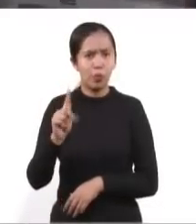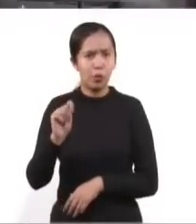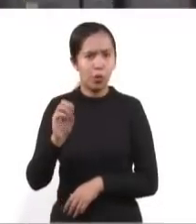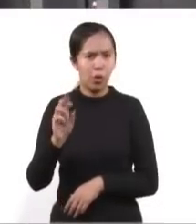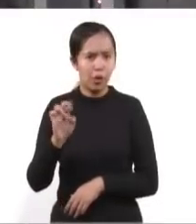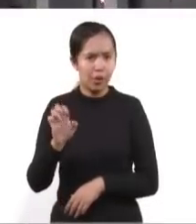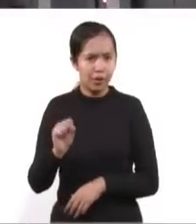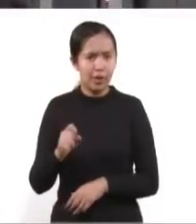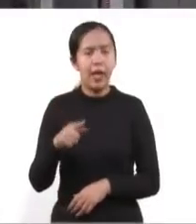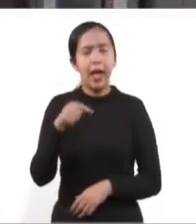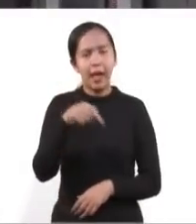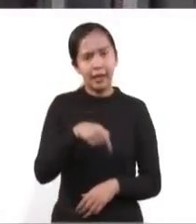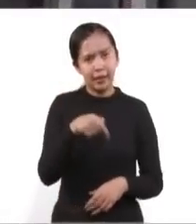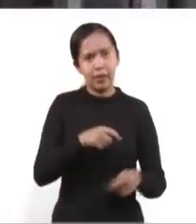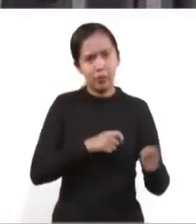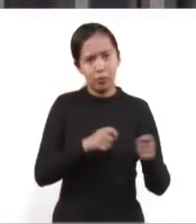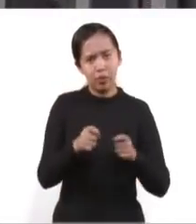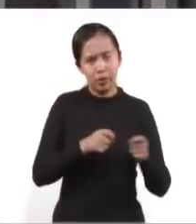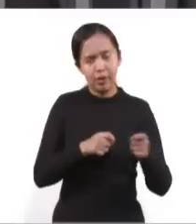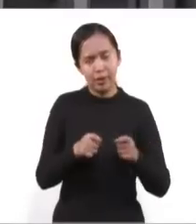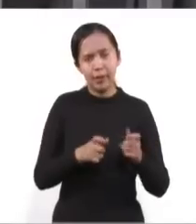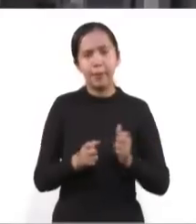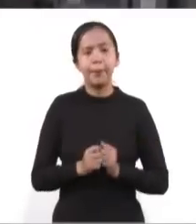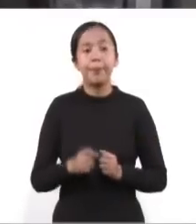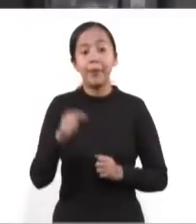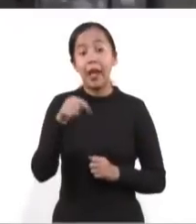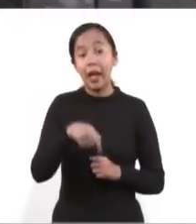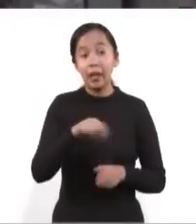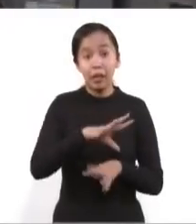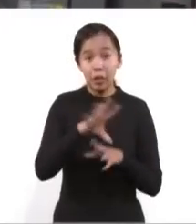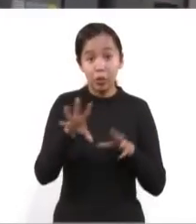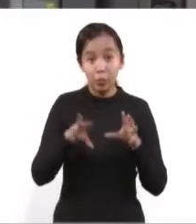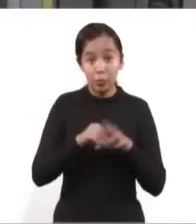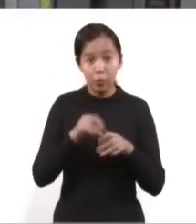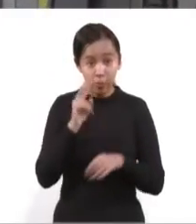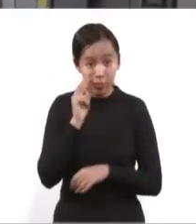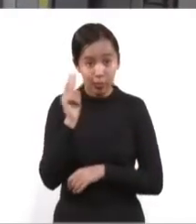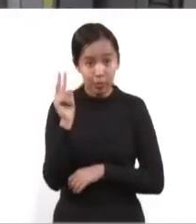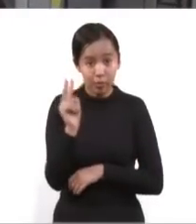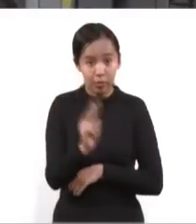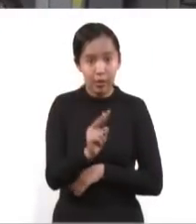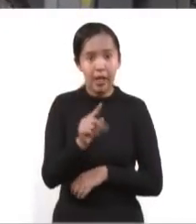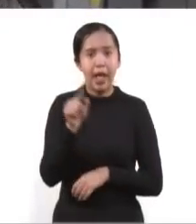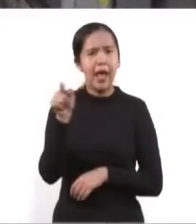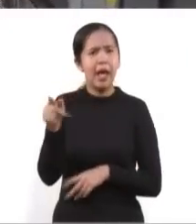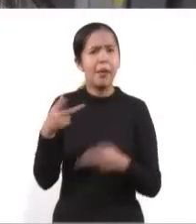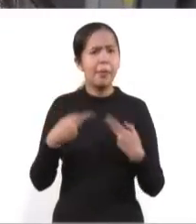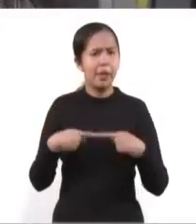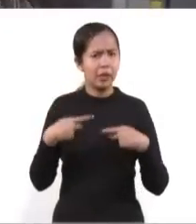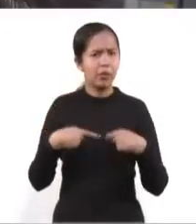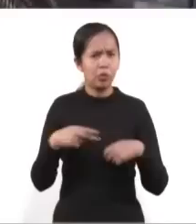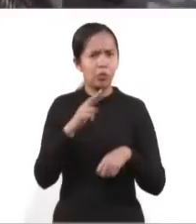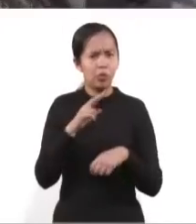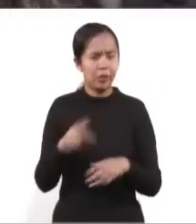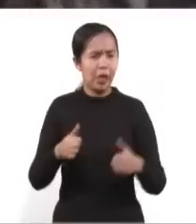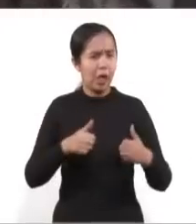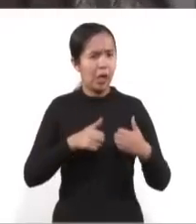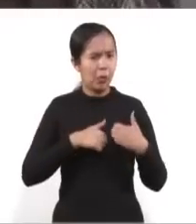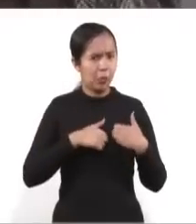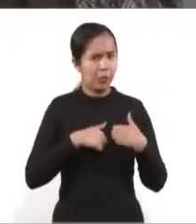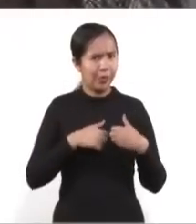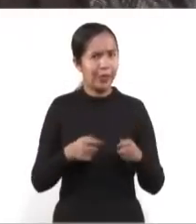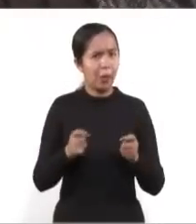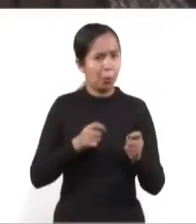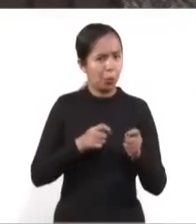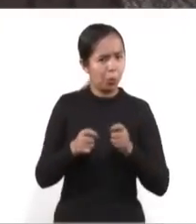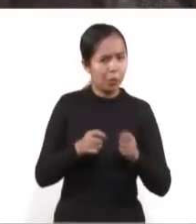de protección, es control y medición. Todo lo que aquí vemos lo tienen los muchachos en el centro de control que fuimos ahorita, ahí tienen todo,